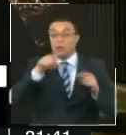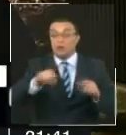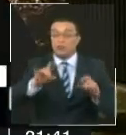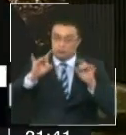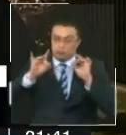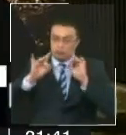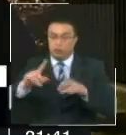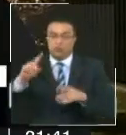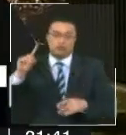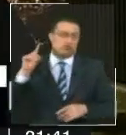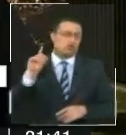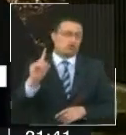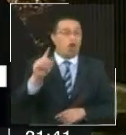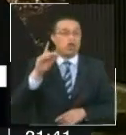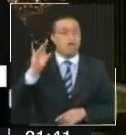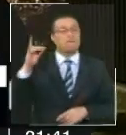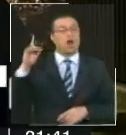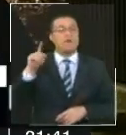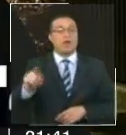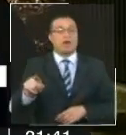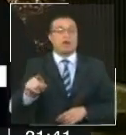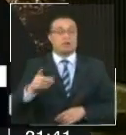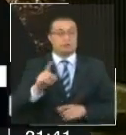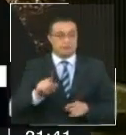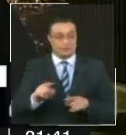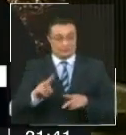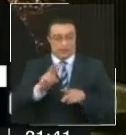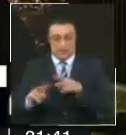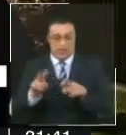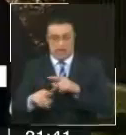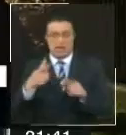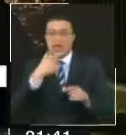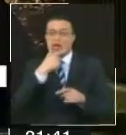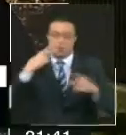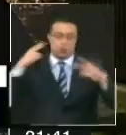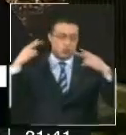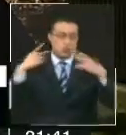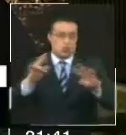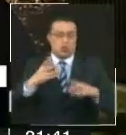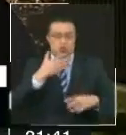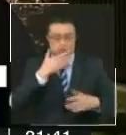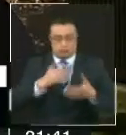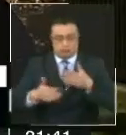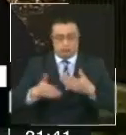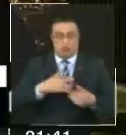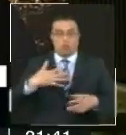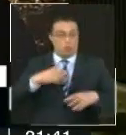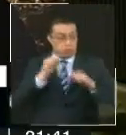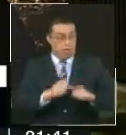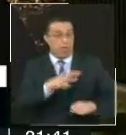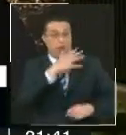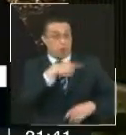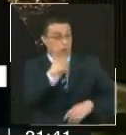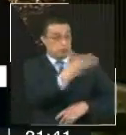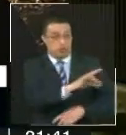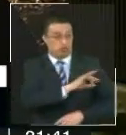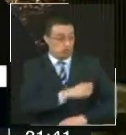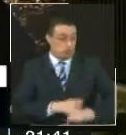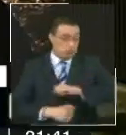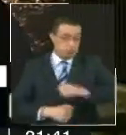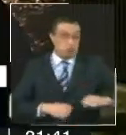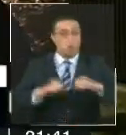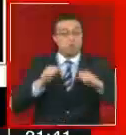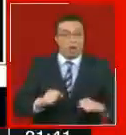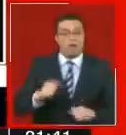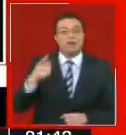exclusivamente de Bolivia y que por lo tanto puede hacer con ella lo que le plazca incluido impedir que sigan su curso natural